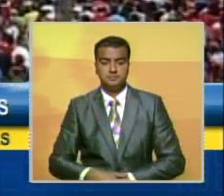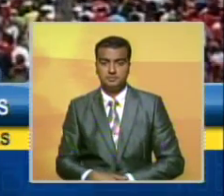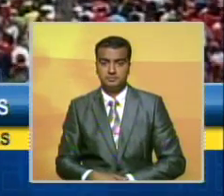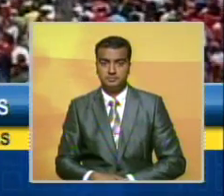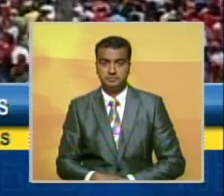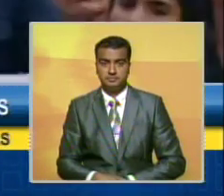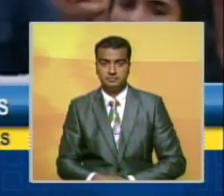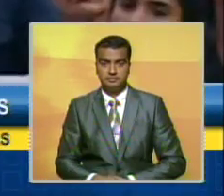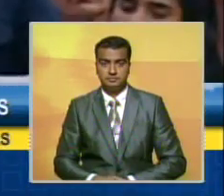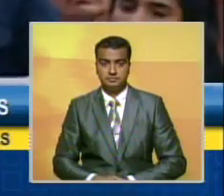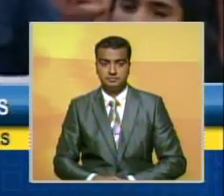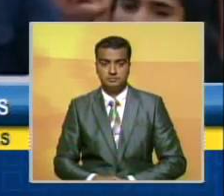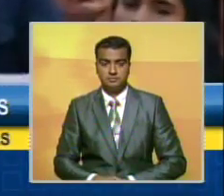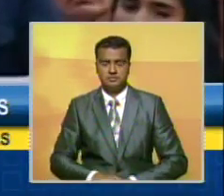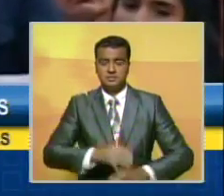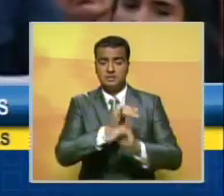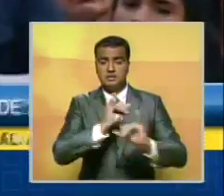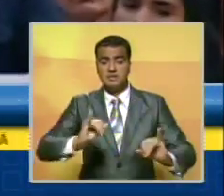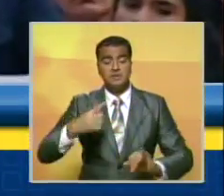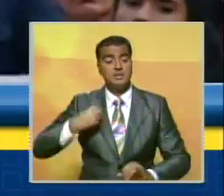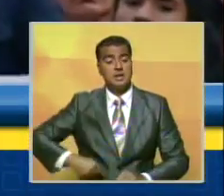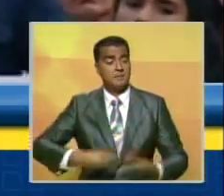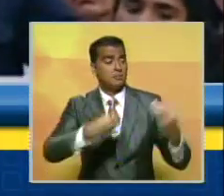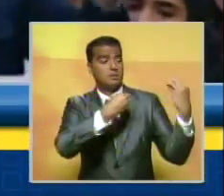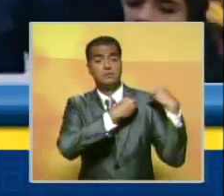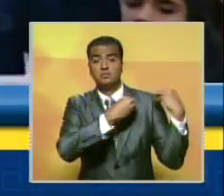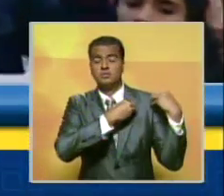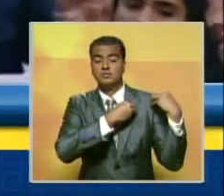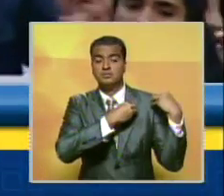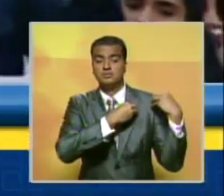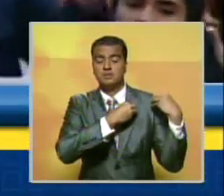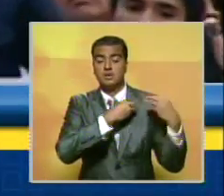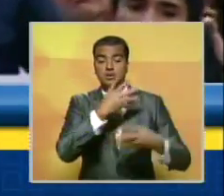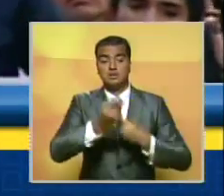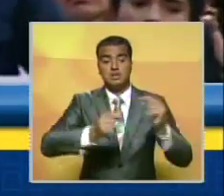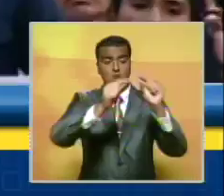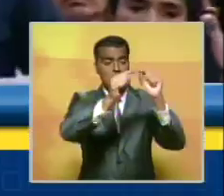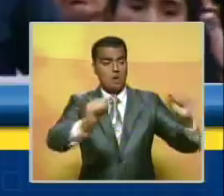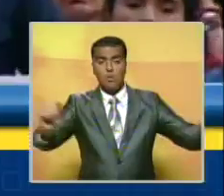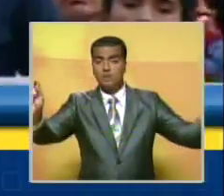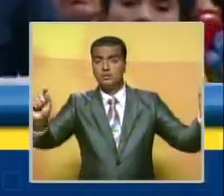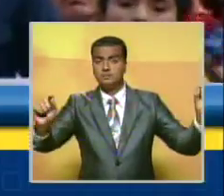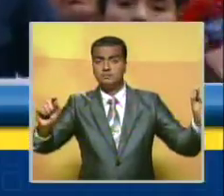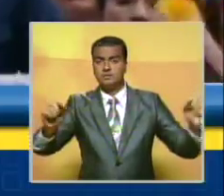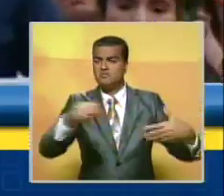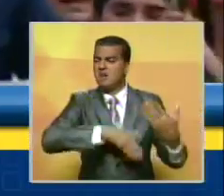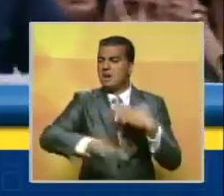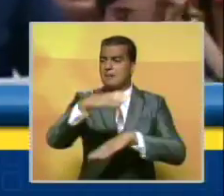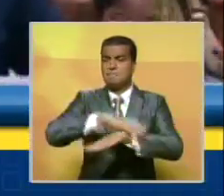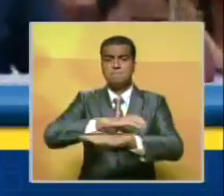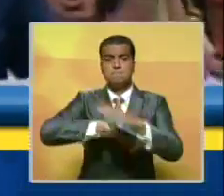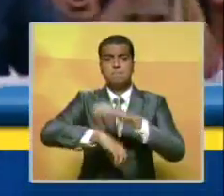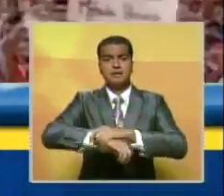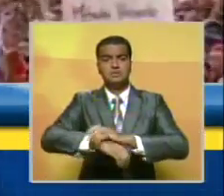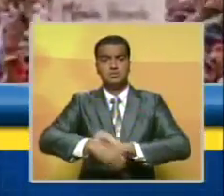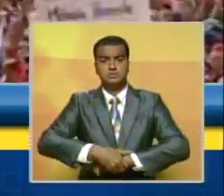Pedrosa. Ya tenemos identificado a los que colocaron la guaya y van a ir